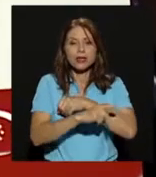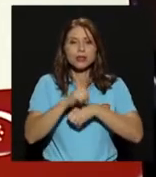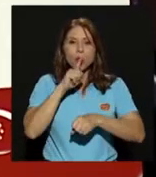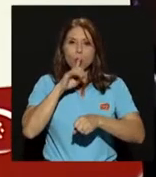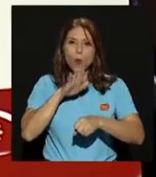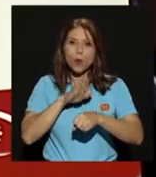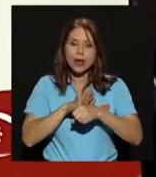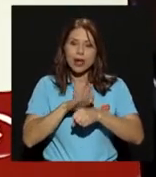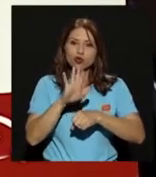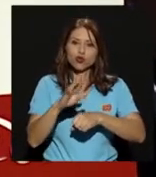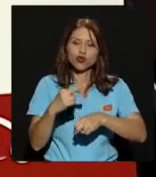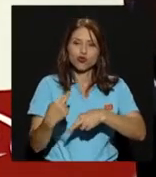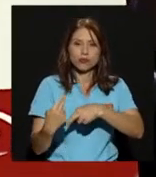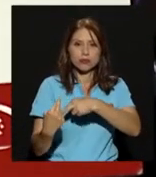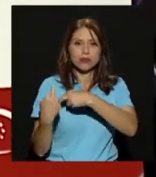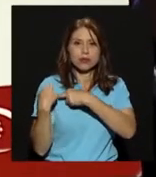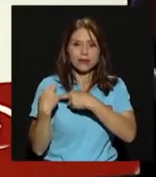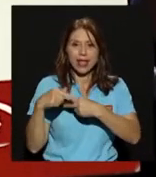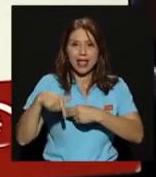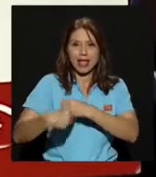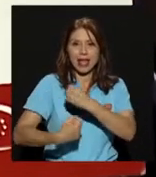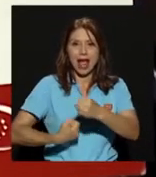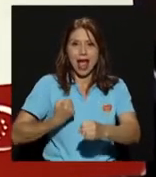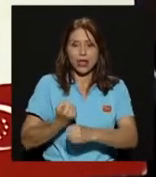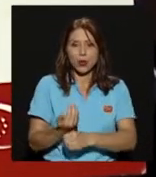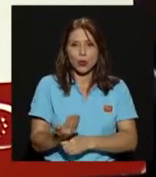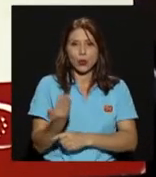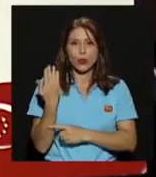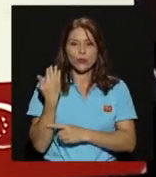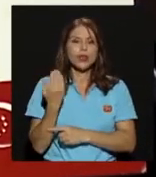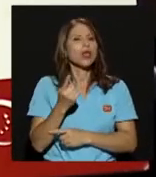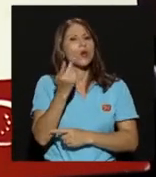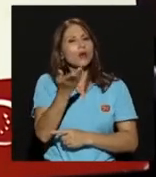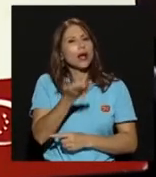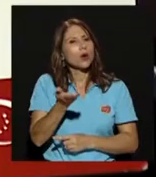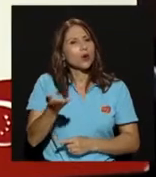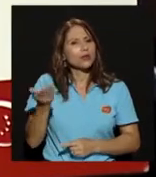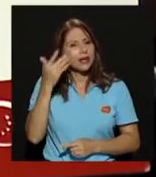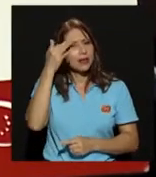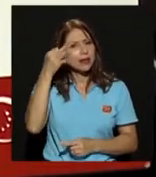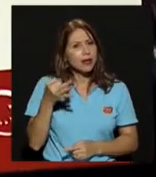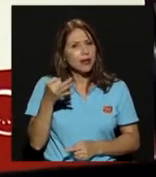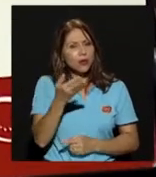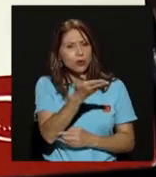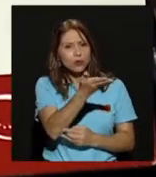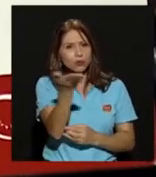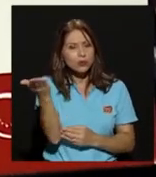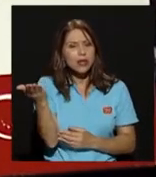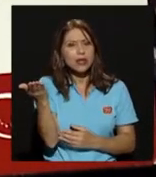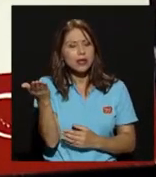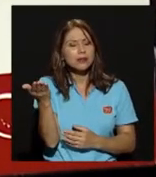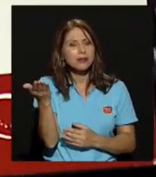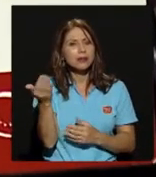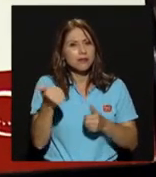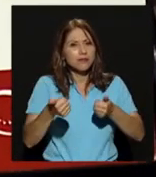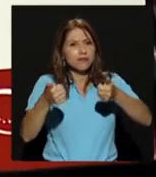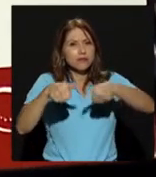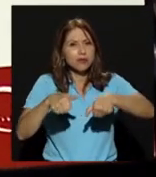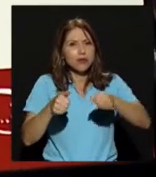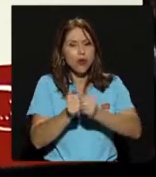en el año una cosa que creo que ustedes amigas y amigos coincidirán